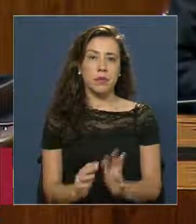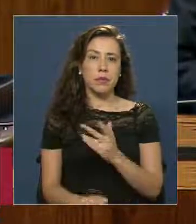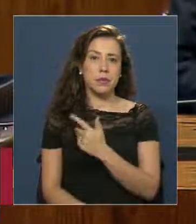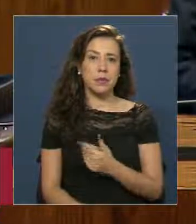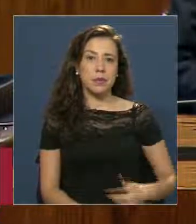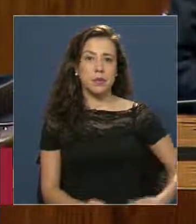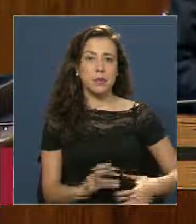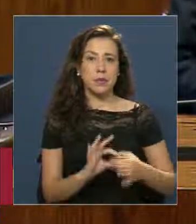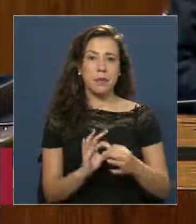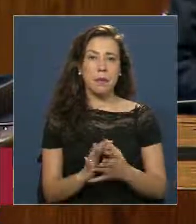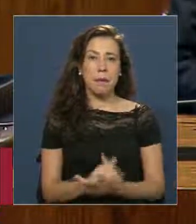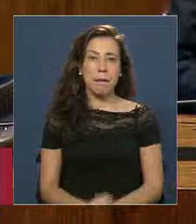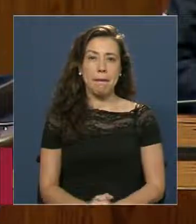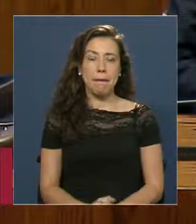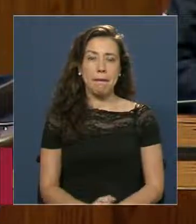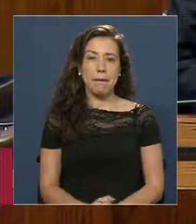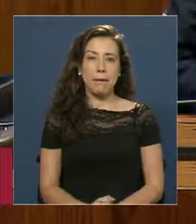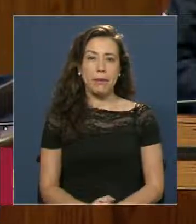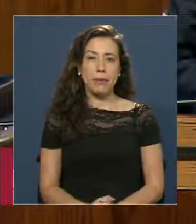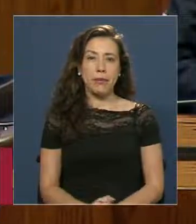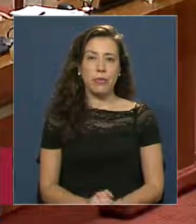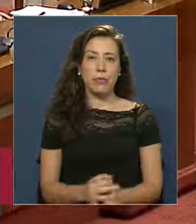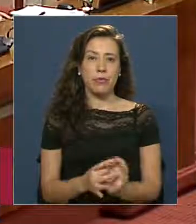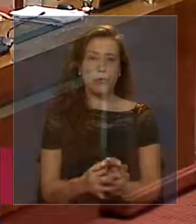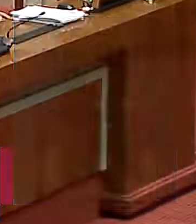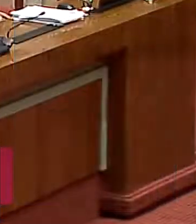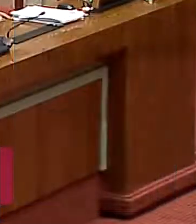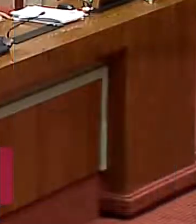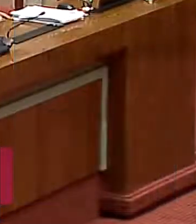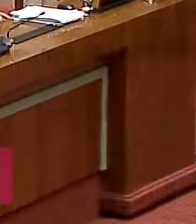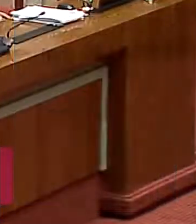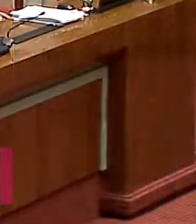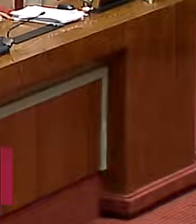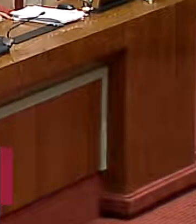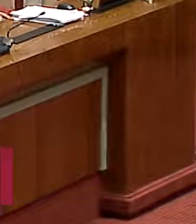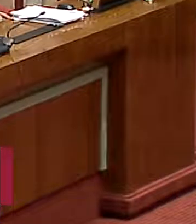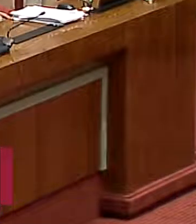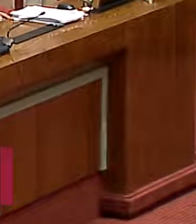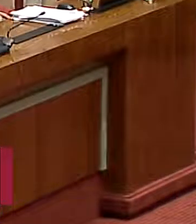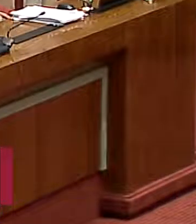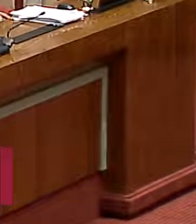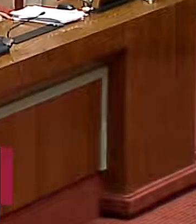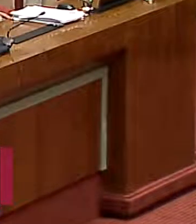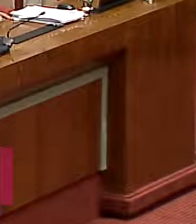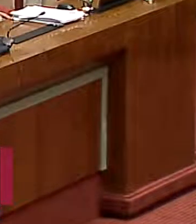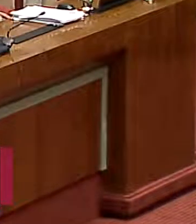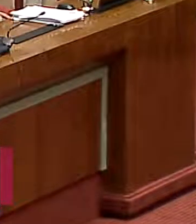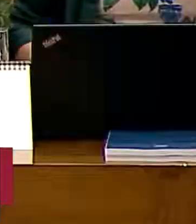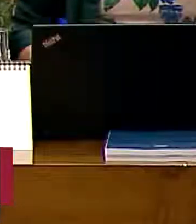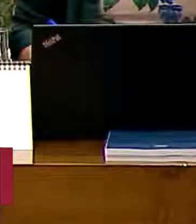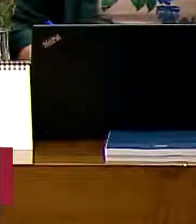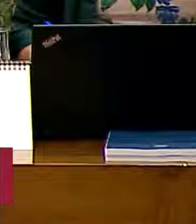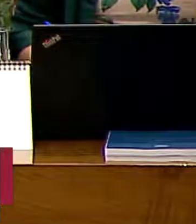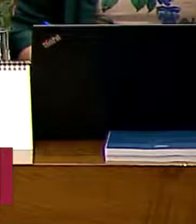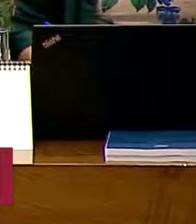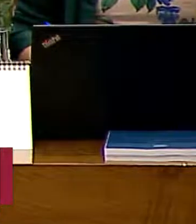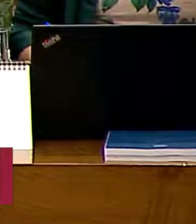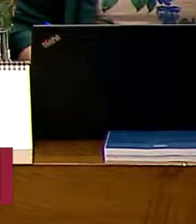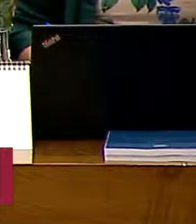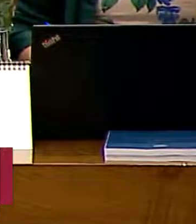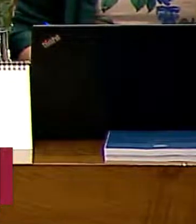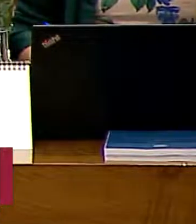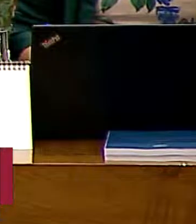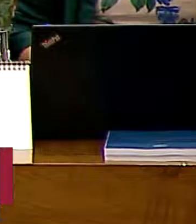presidente. Muchas gracias. Muchas gracias, señor ministro. Antes de proceder a votar el cierre del debate, como había